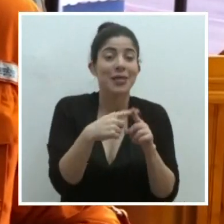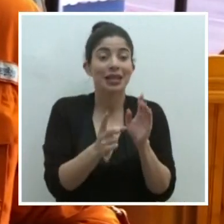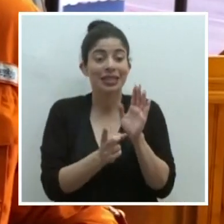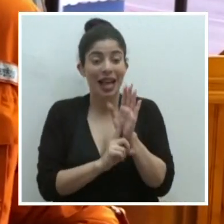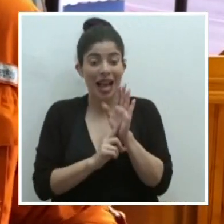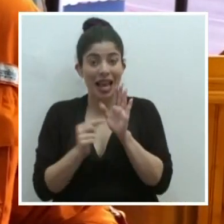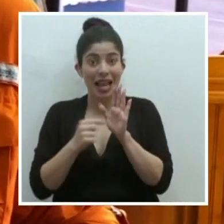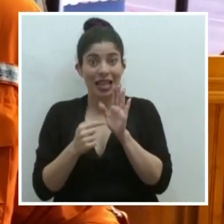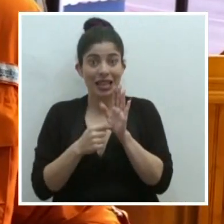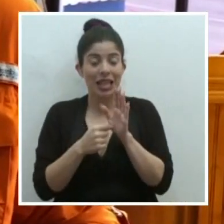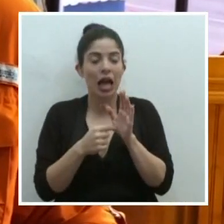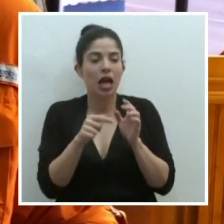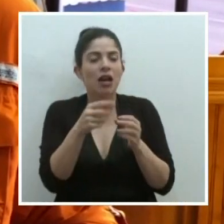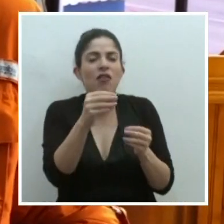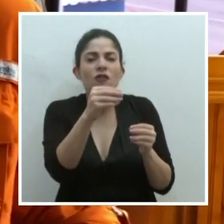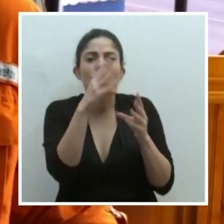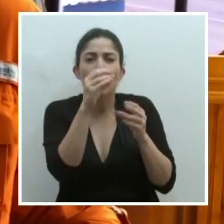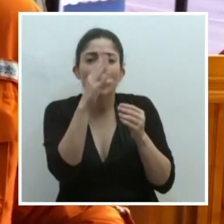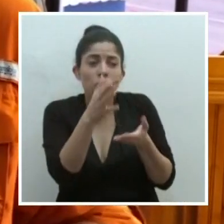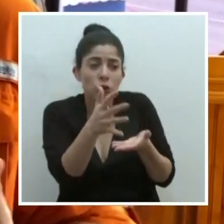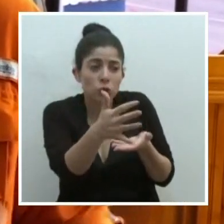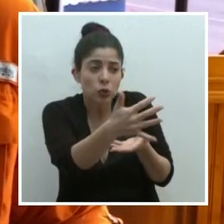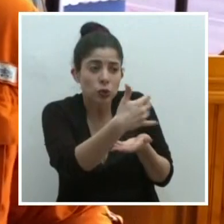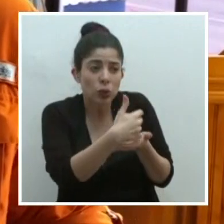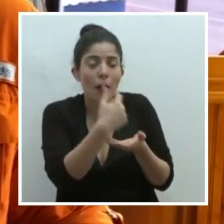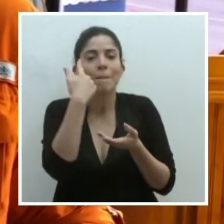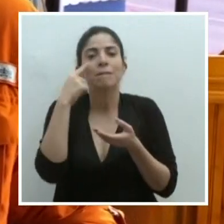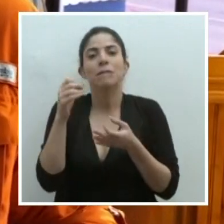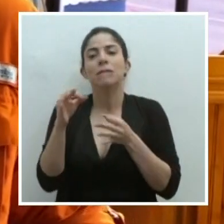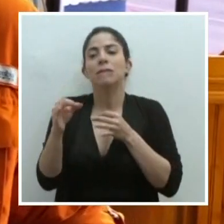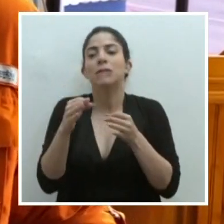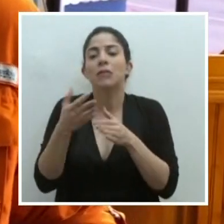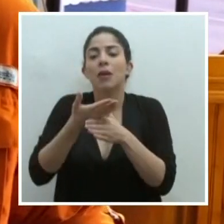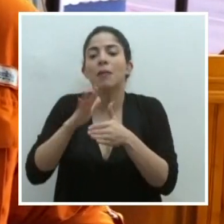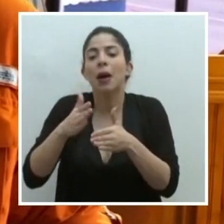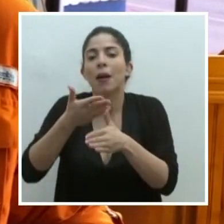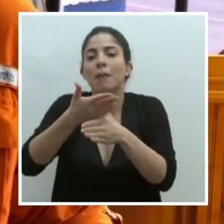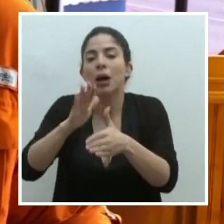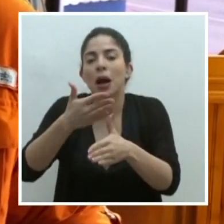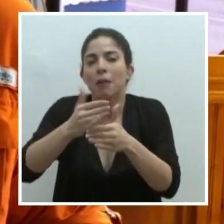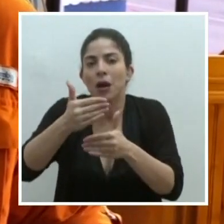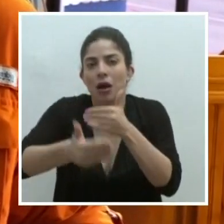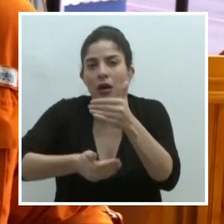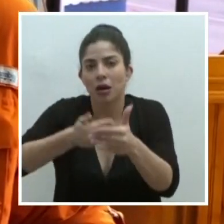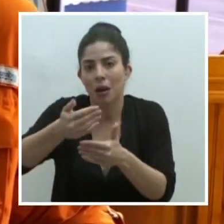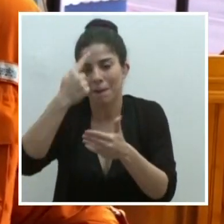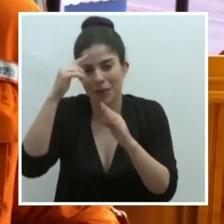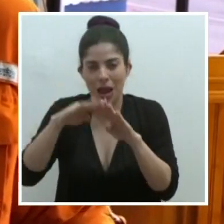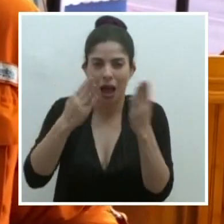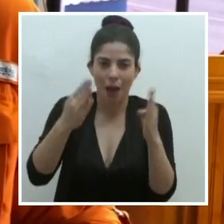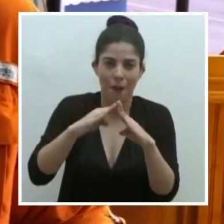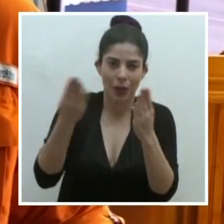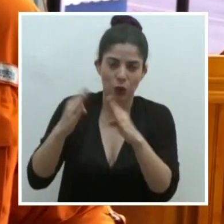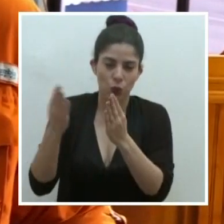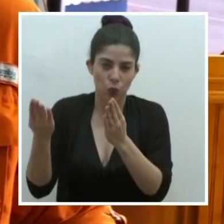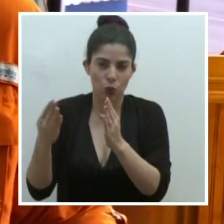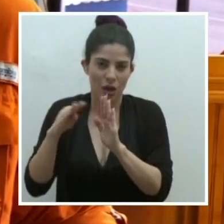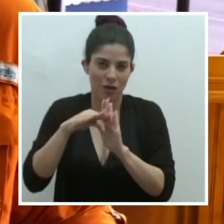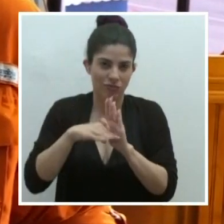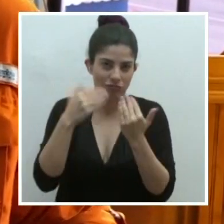también son insumo fundamental para la explicación de las fases siguientes en los términos de la reapertura de las